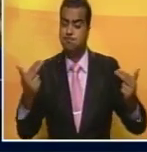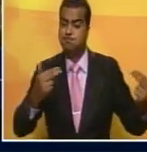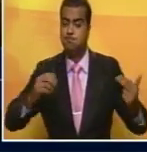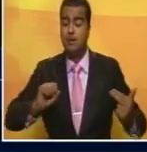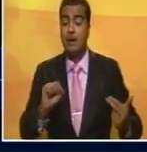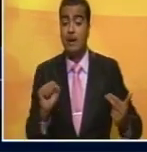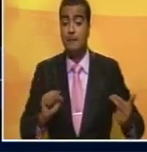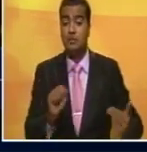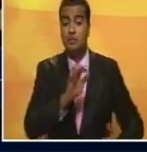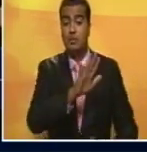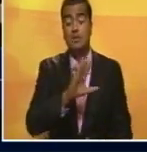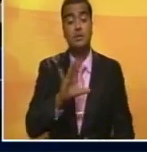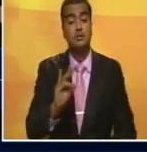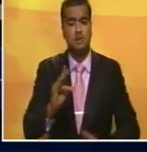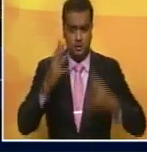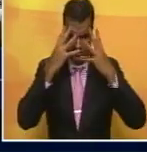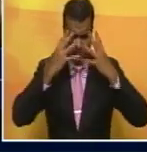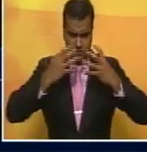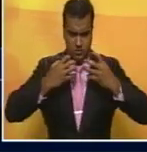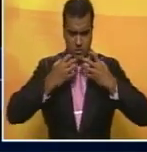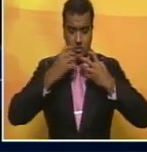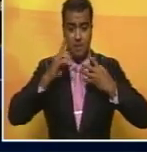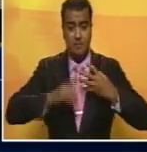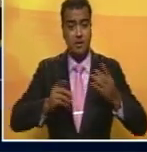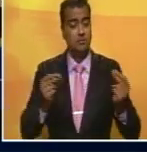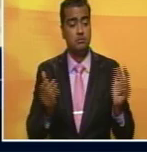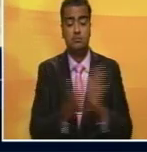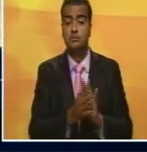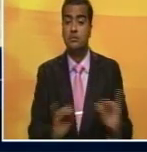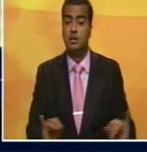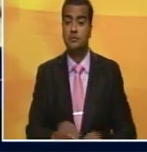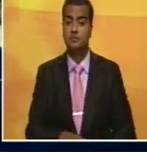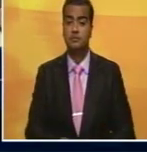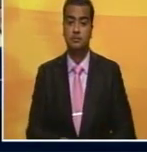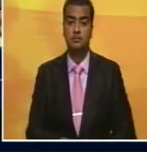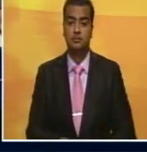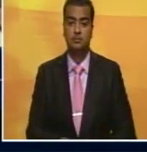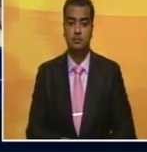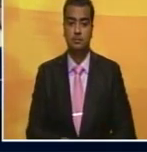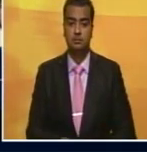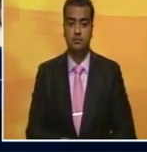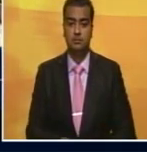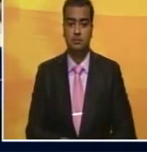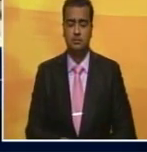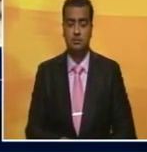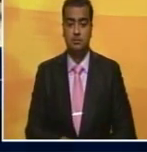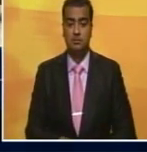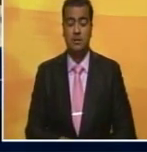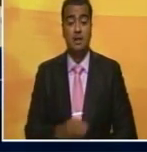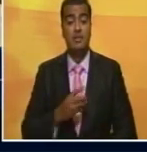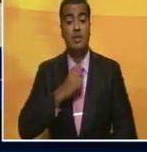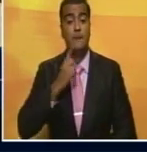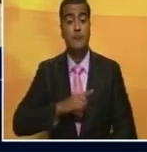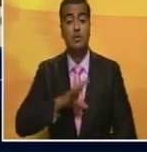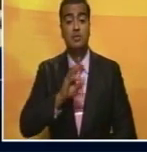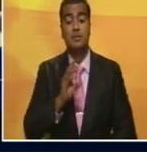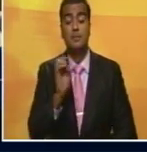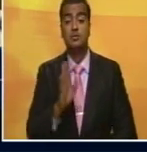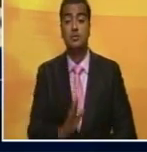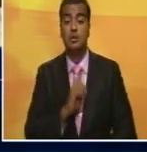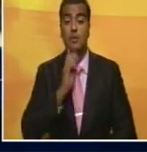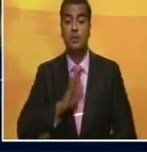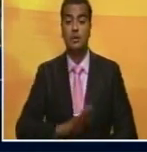policiales y 57 bandas delictivas fueron desmanteladas. Vemos que el delito de homicidio hay una reducción del